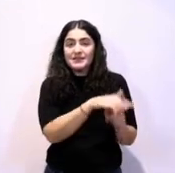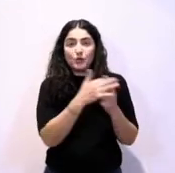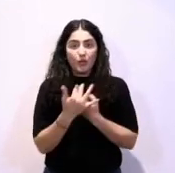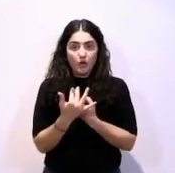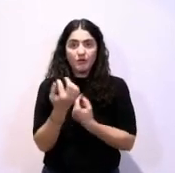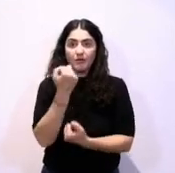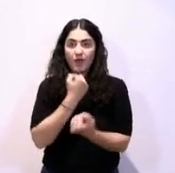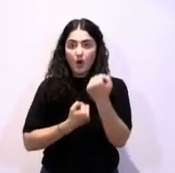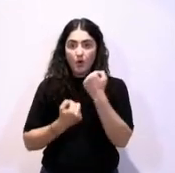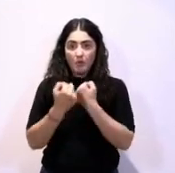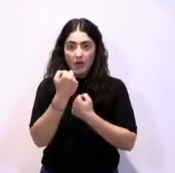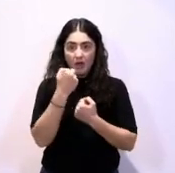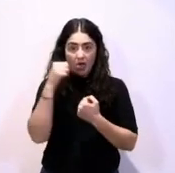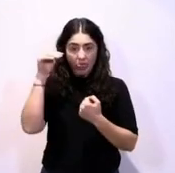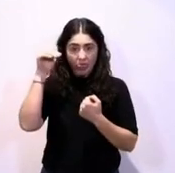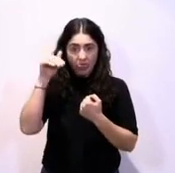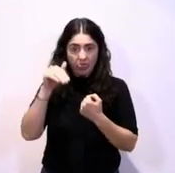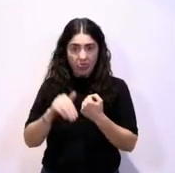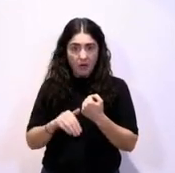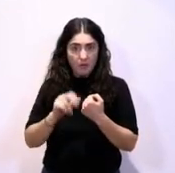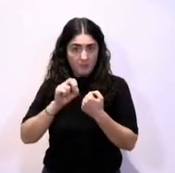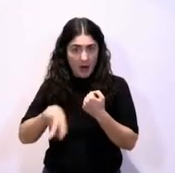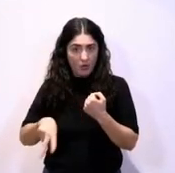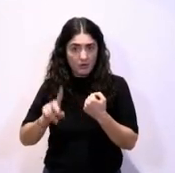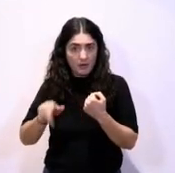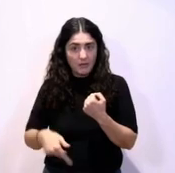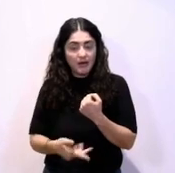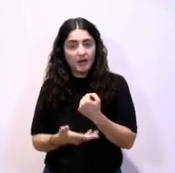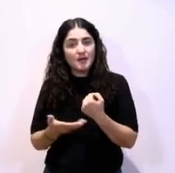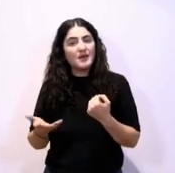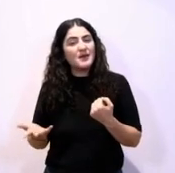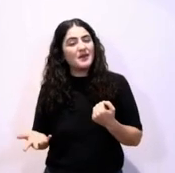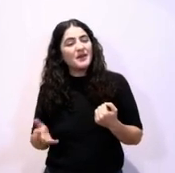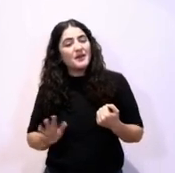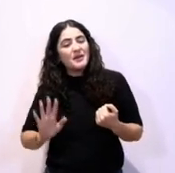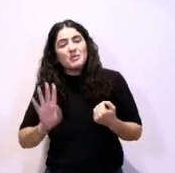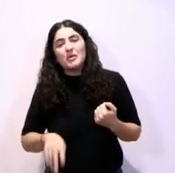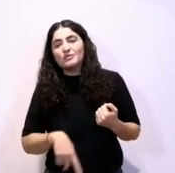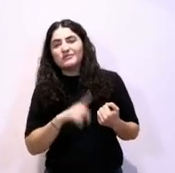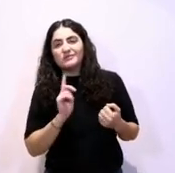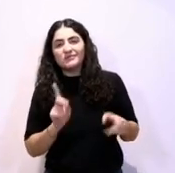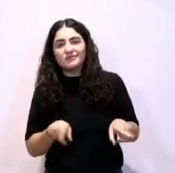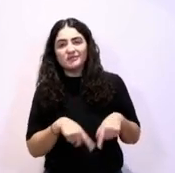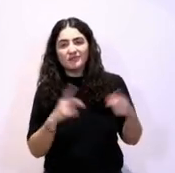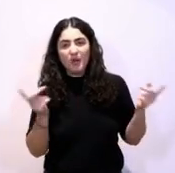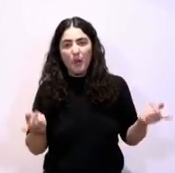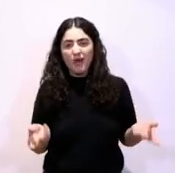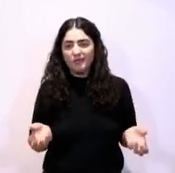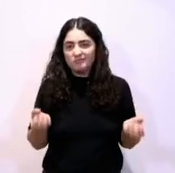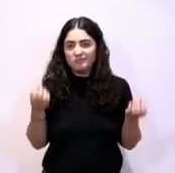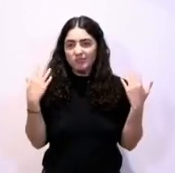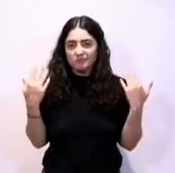economía también empeora. Pero a ustedes les dan igual, señora León.